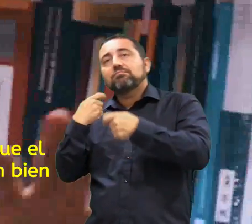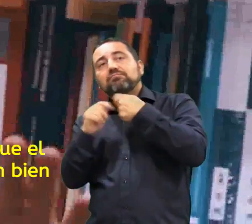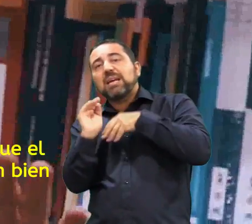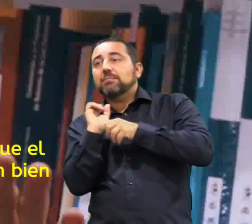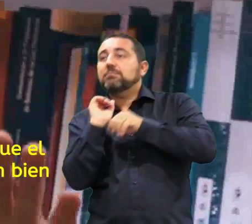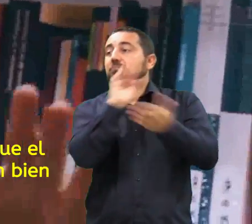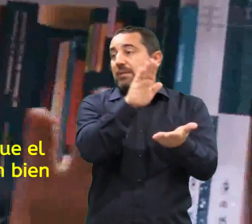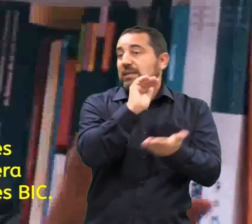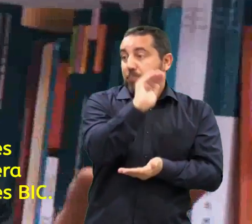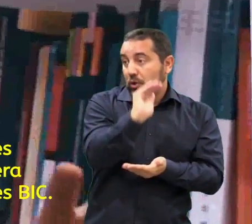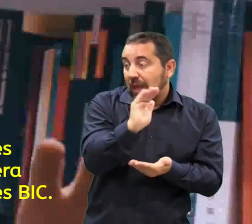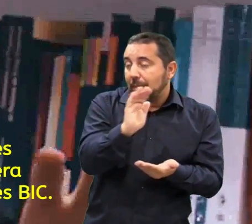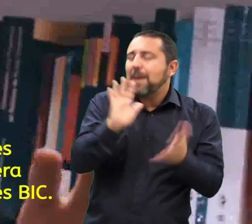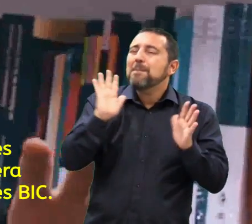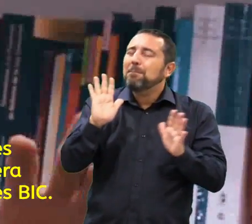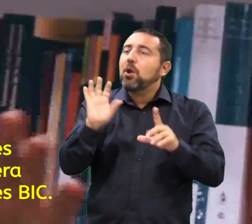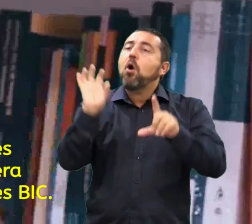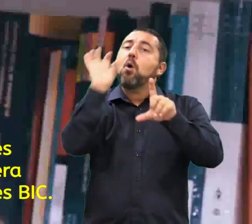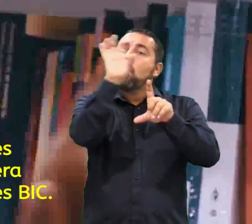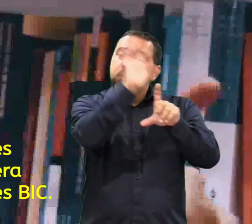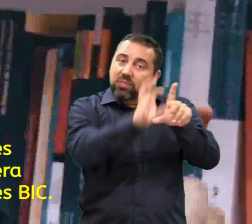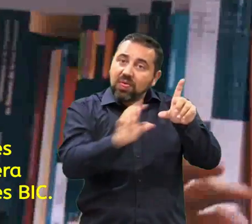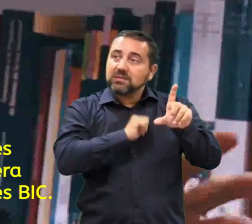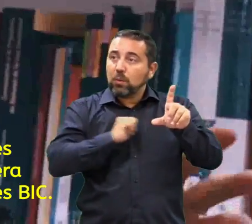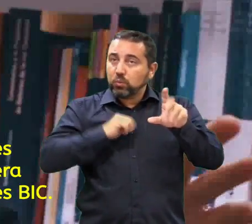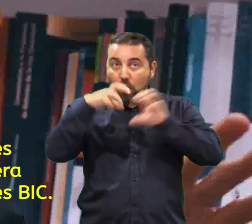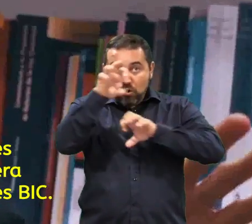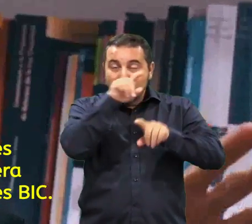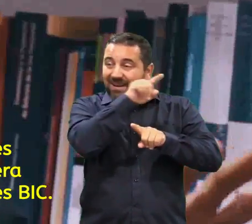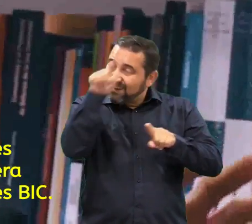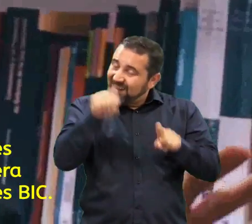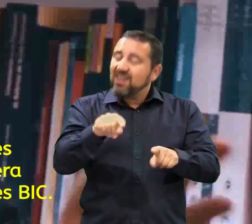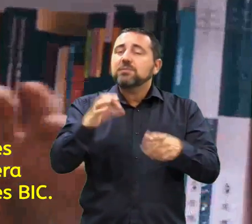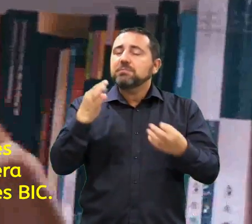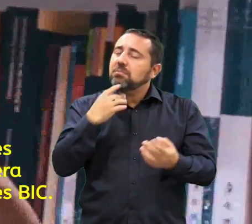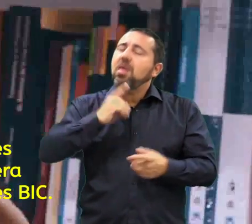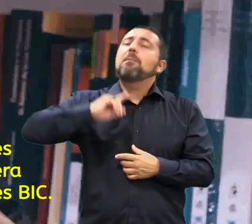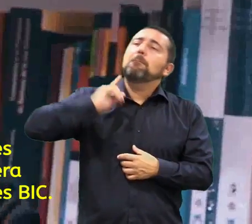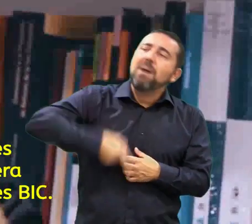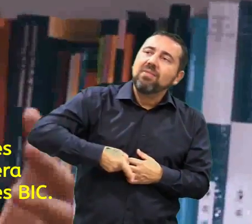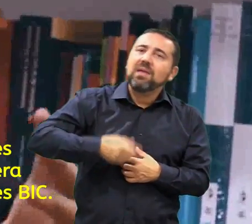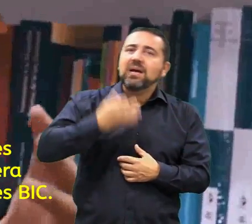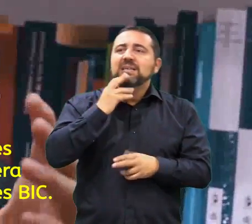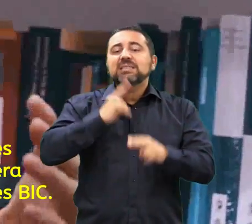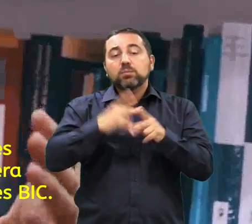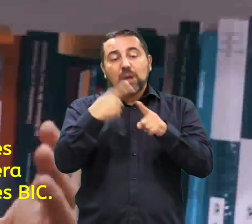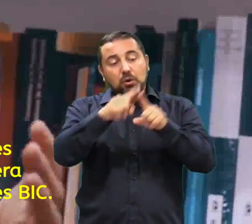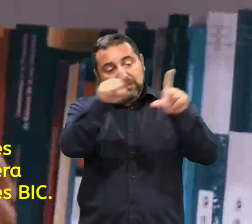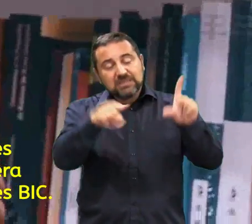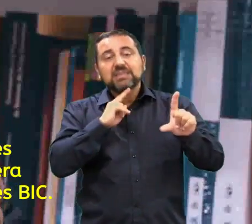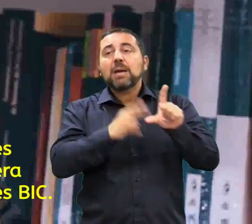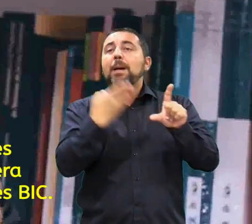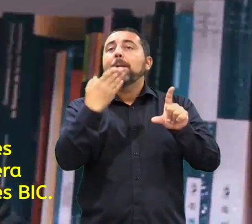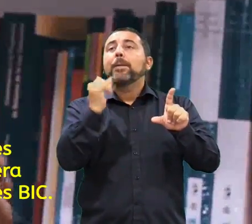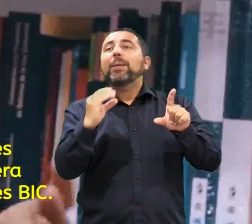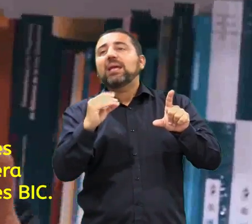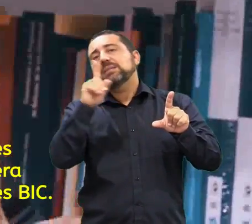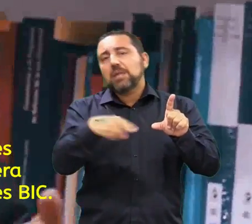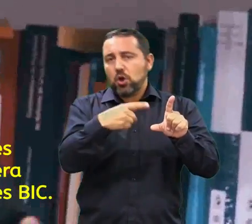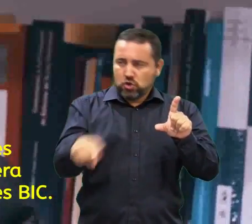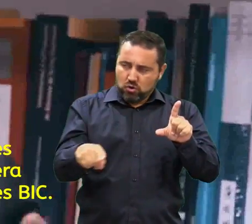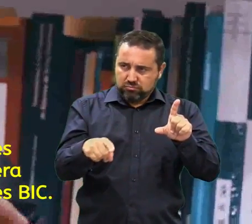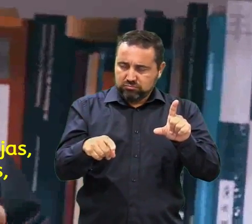bien inexportable o exportable, pero son las comunidades autónomas, de nuevo, las que de manera discrecional deciden si el bien